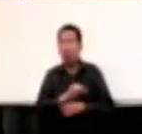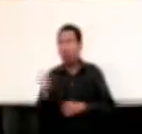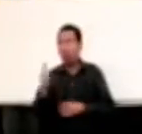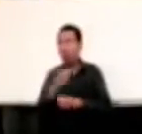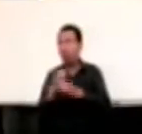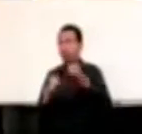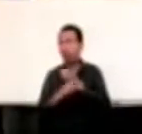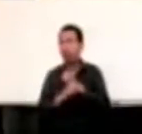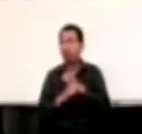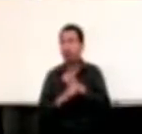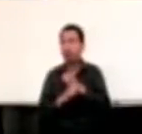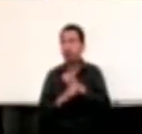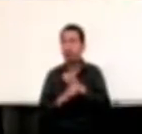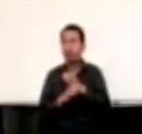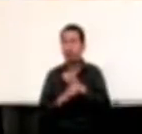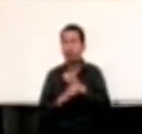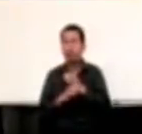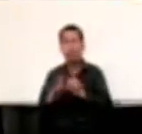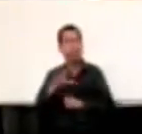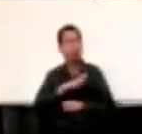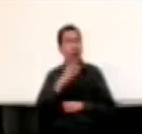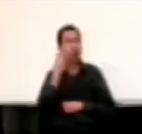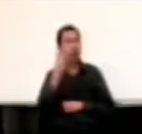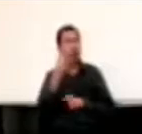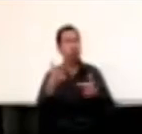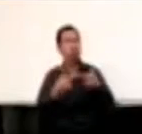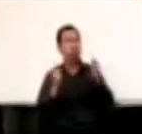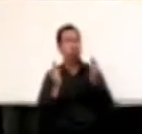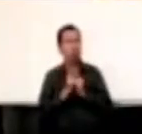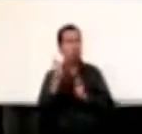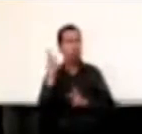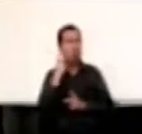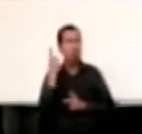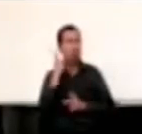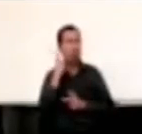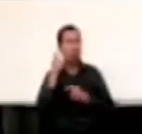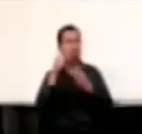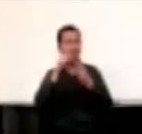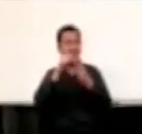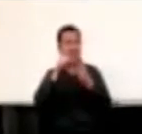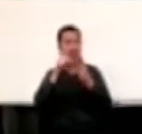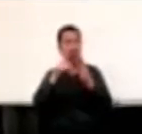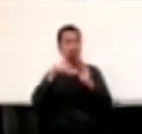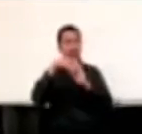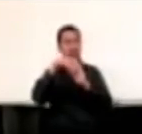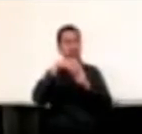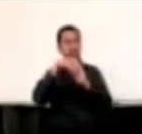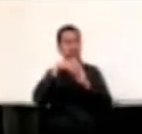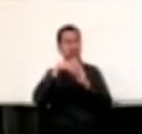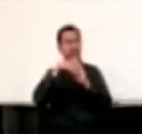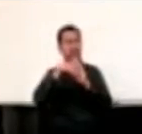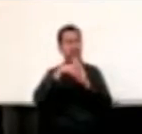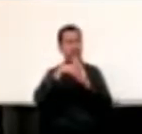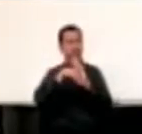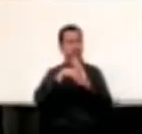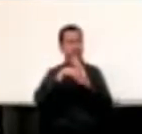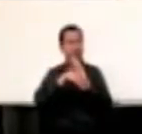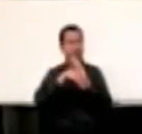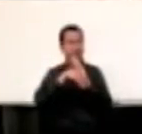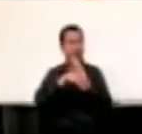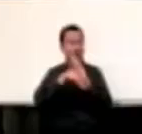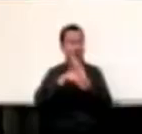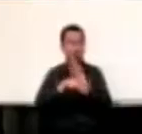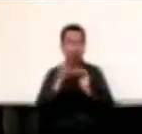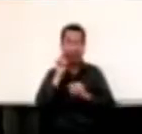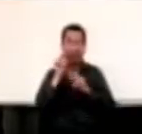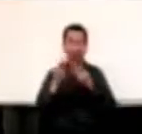escenarios. Tenemos un escenario donde pues esos tres partidos ya no se recuperan, colapsan prácticamente, es un colapso del viejo sistema de partidos, y